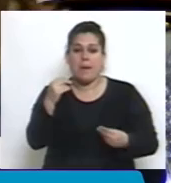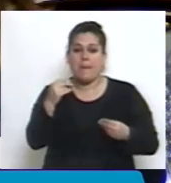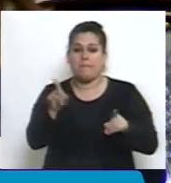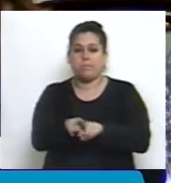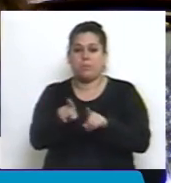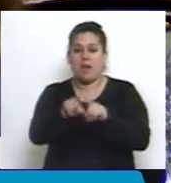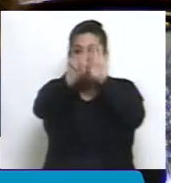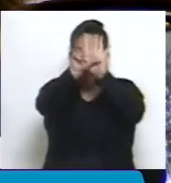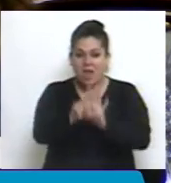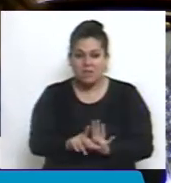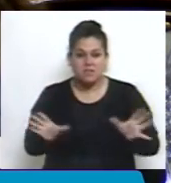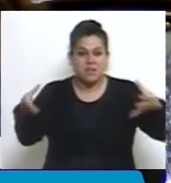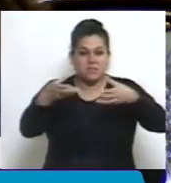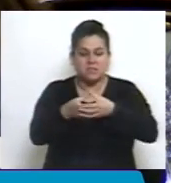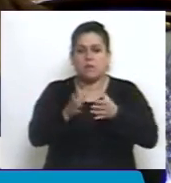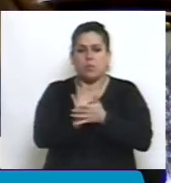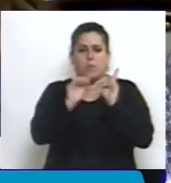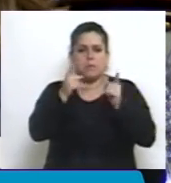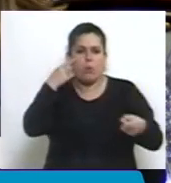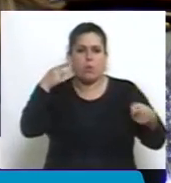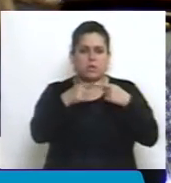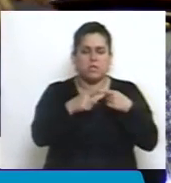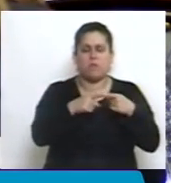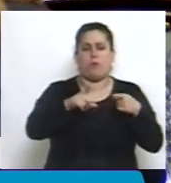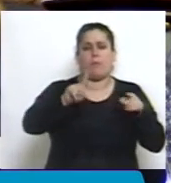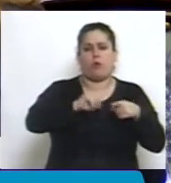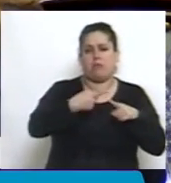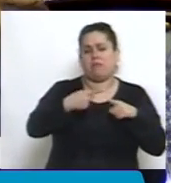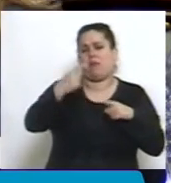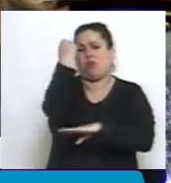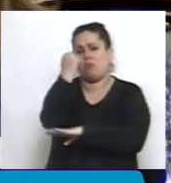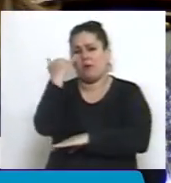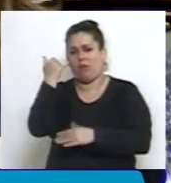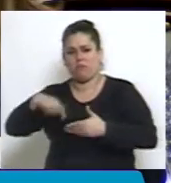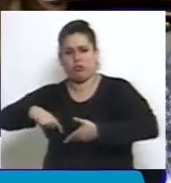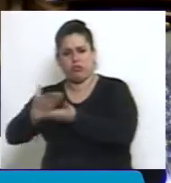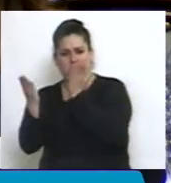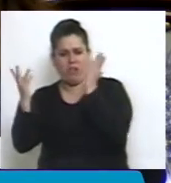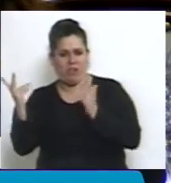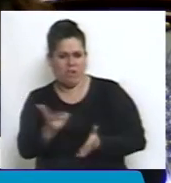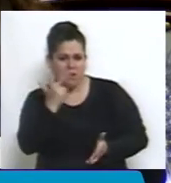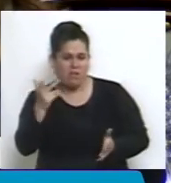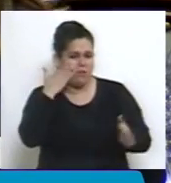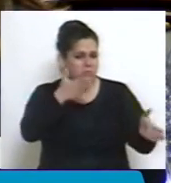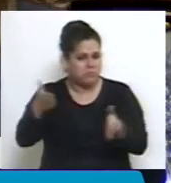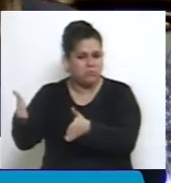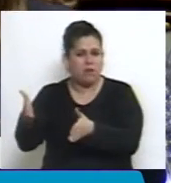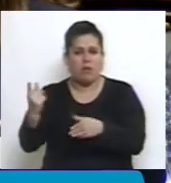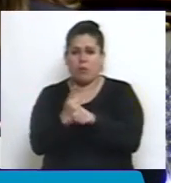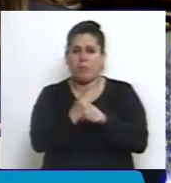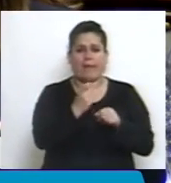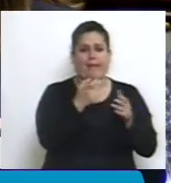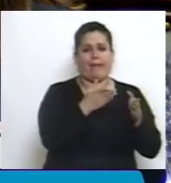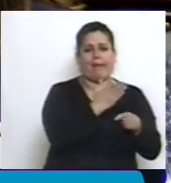la misma filosofía política, económica y social. No puede sustentarse uno sin el